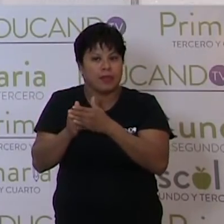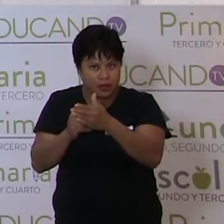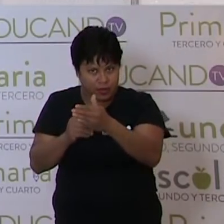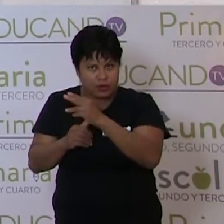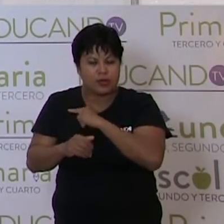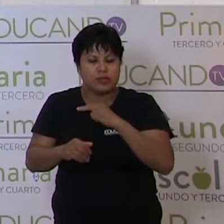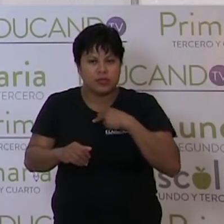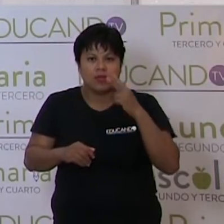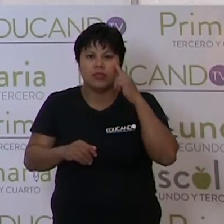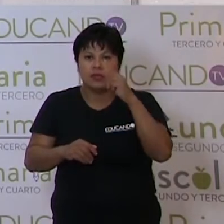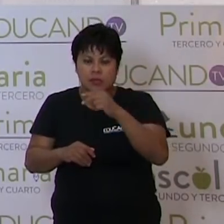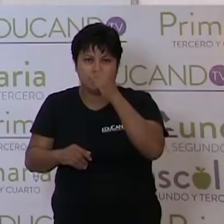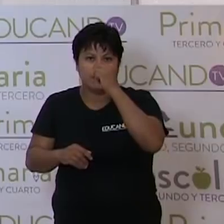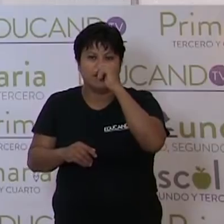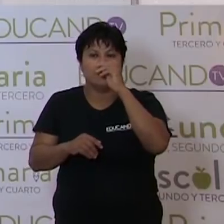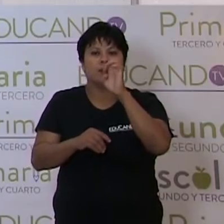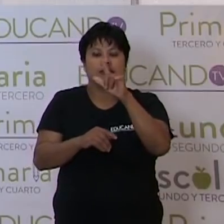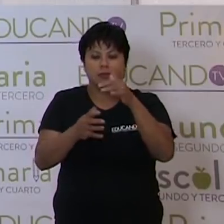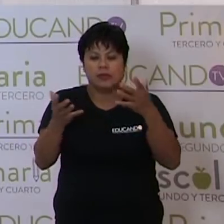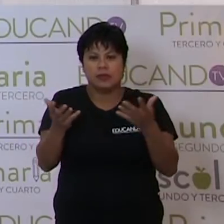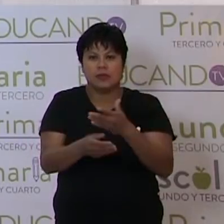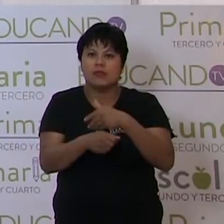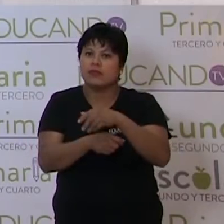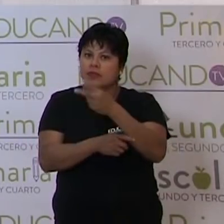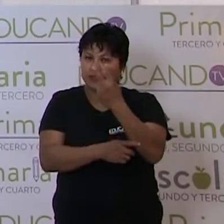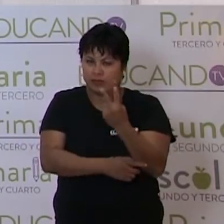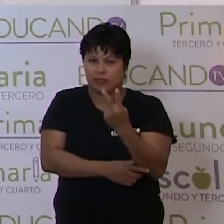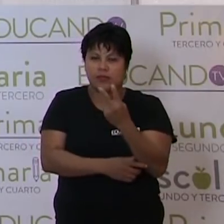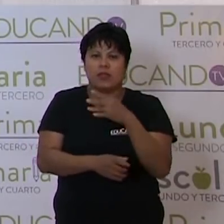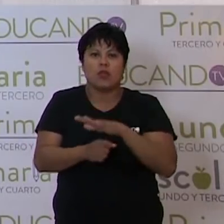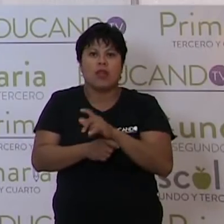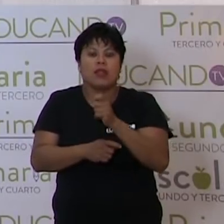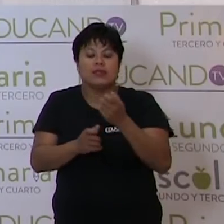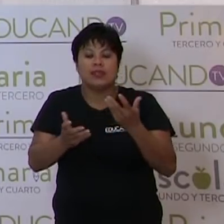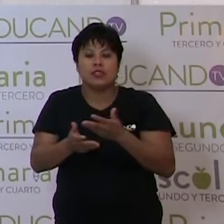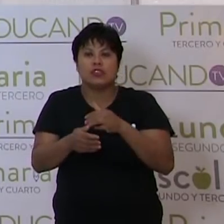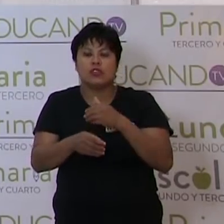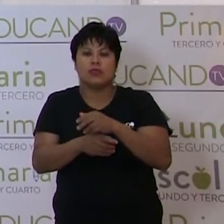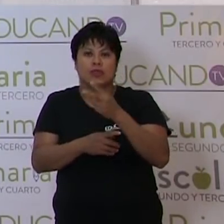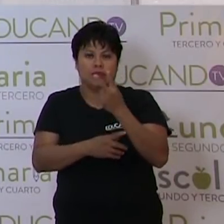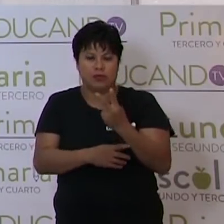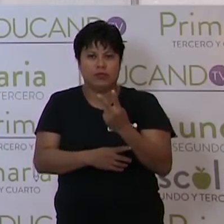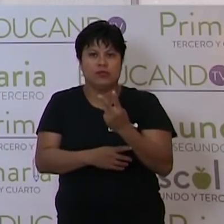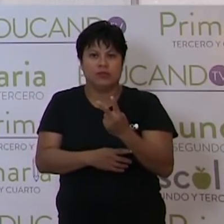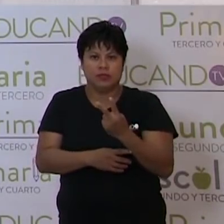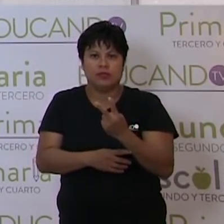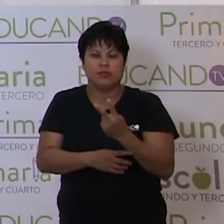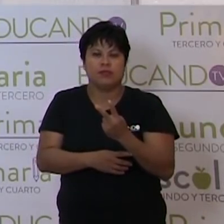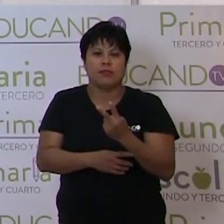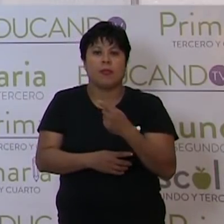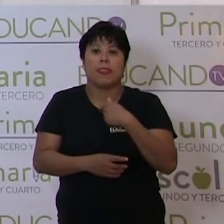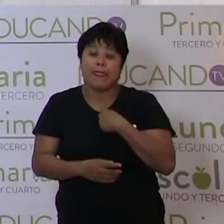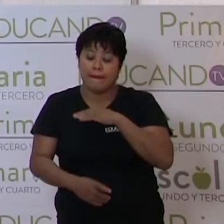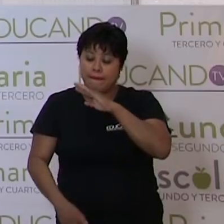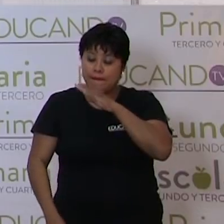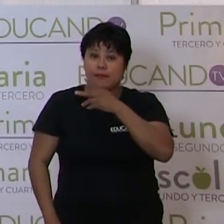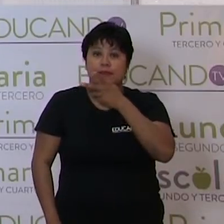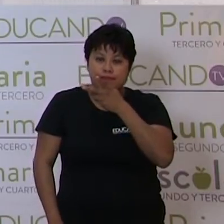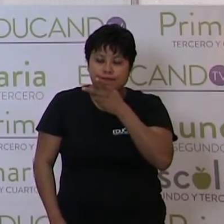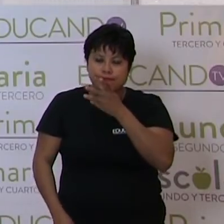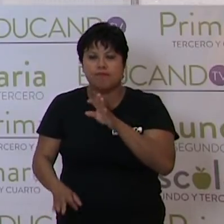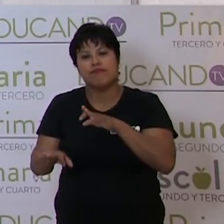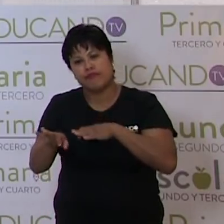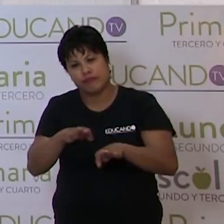a ver el hecho número 2. ¿Cuál es el hecho número 2? Dice, mis papás se dedican